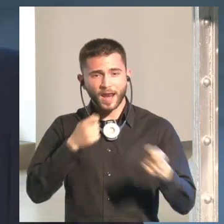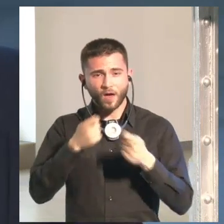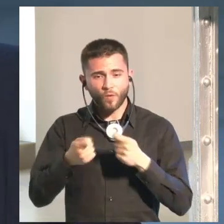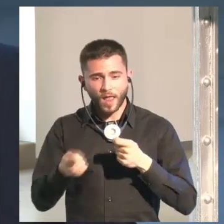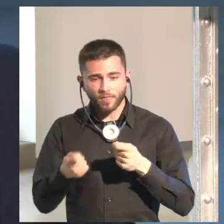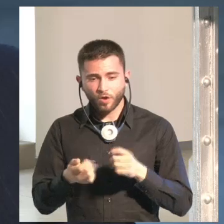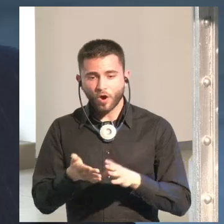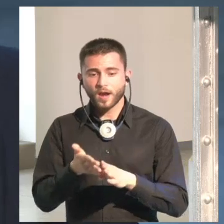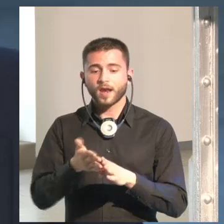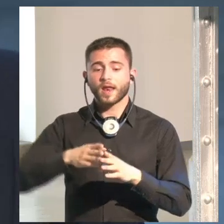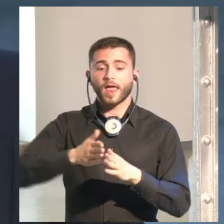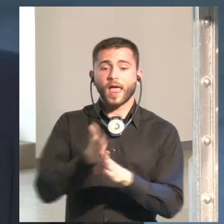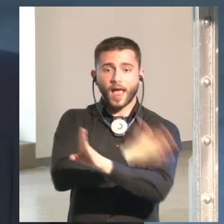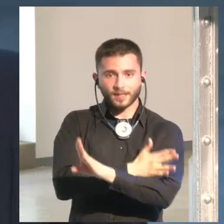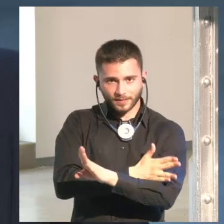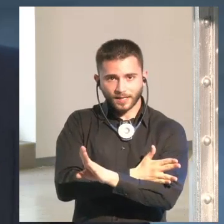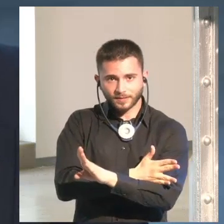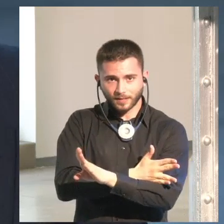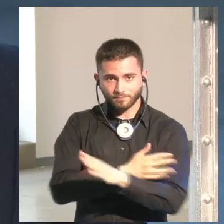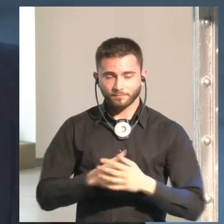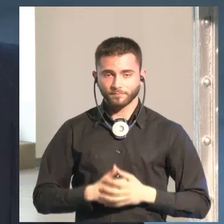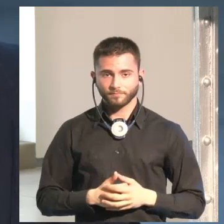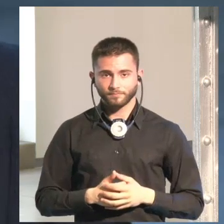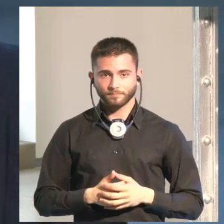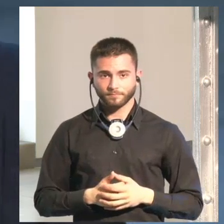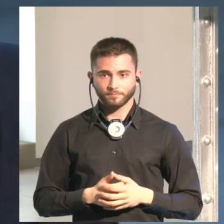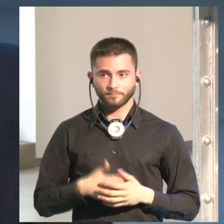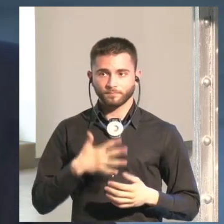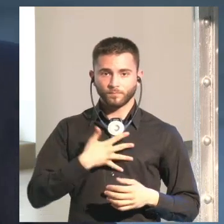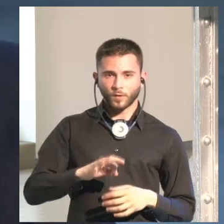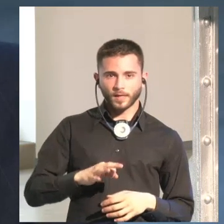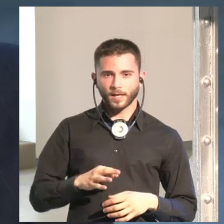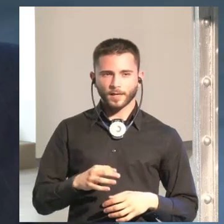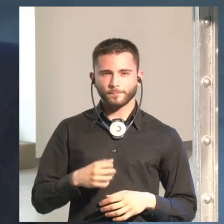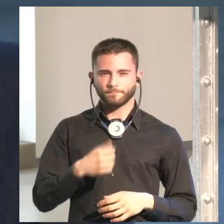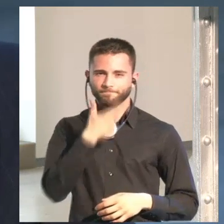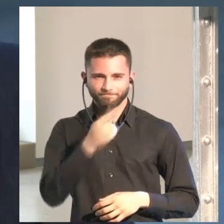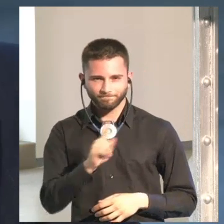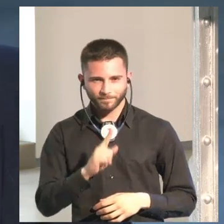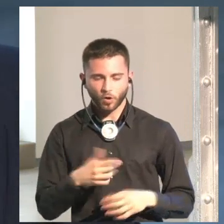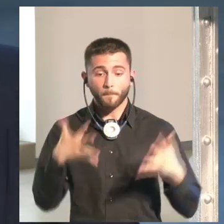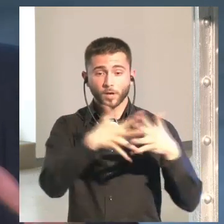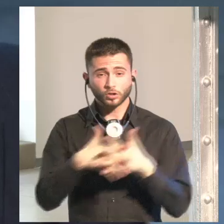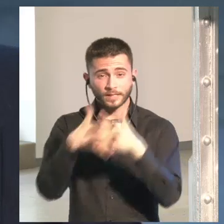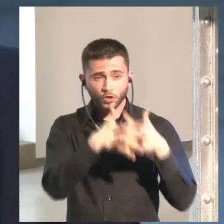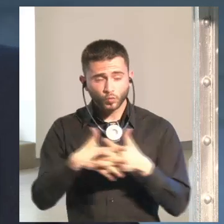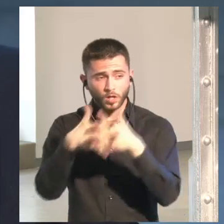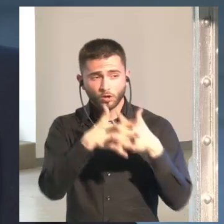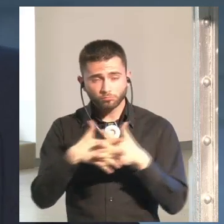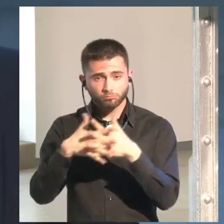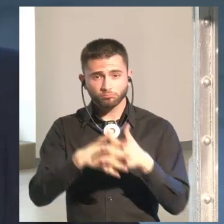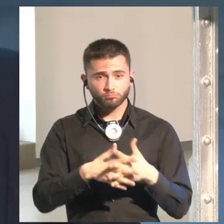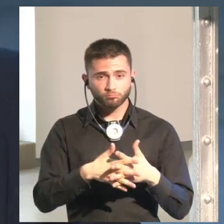muy musculosa en lo que respecta a Internet. Puede ser contraintuitivo, pero si Estados Unidos sí